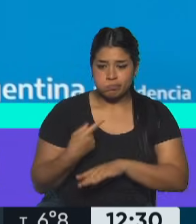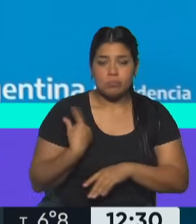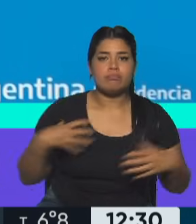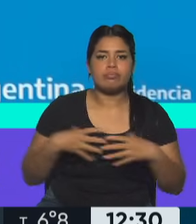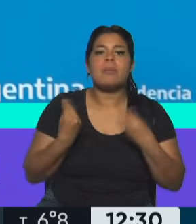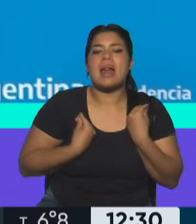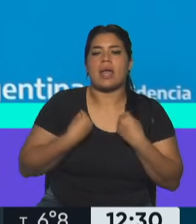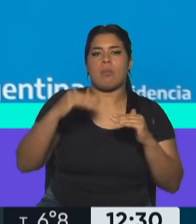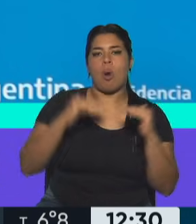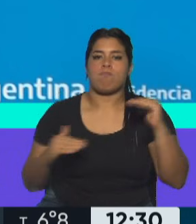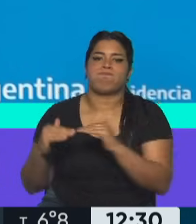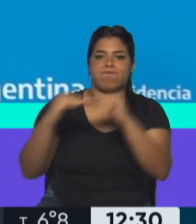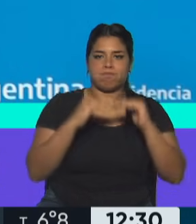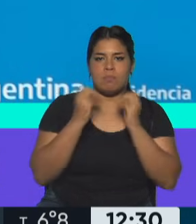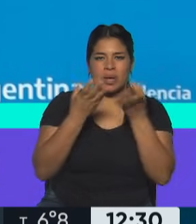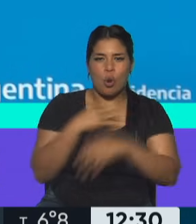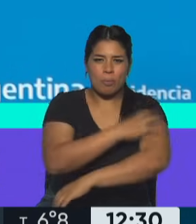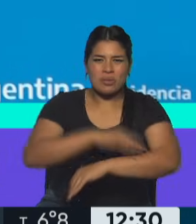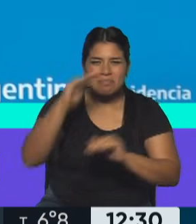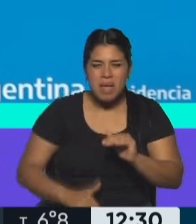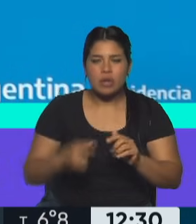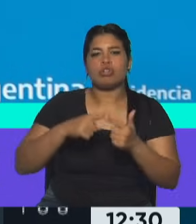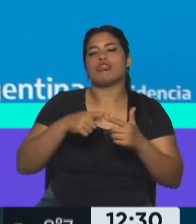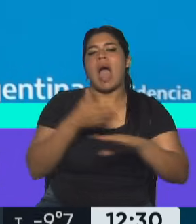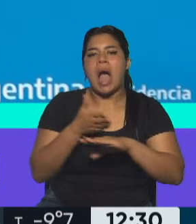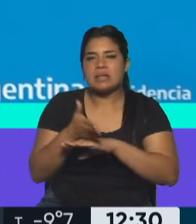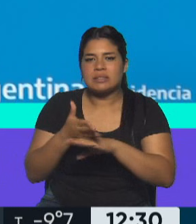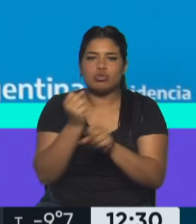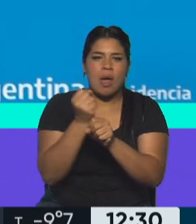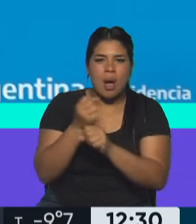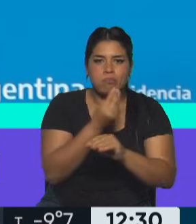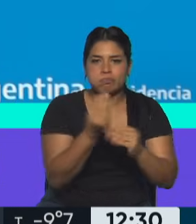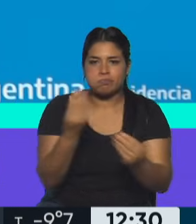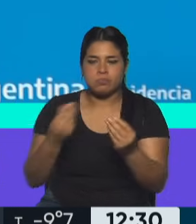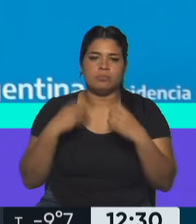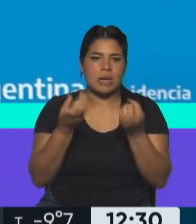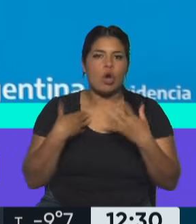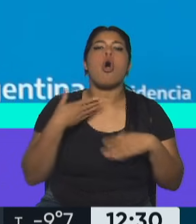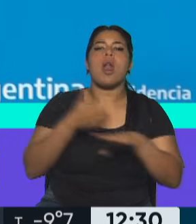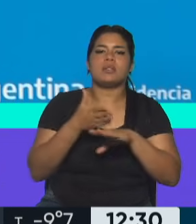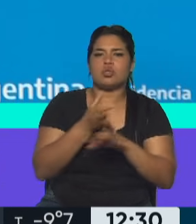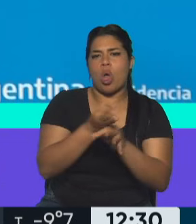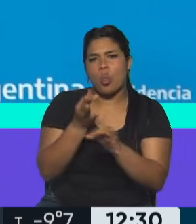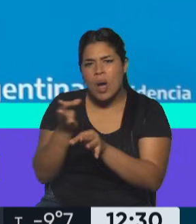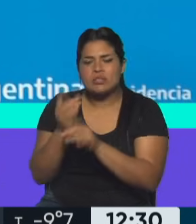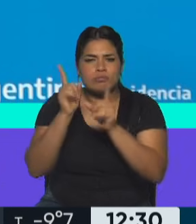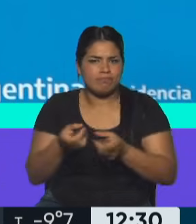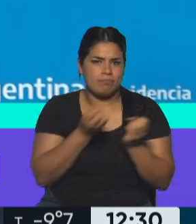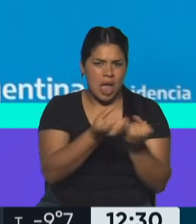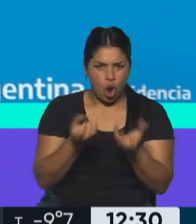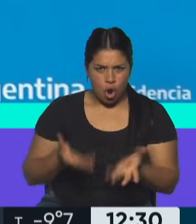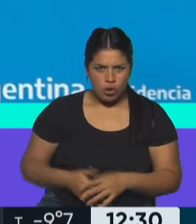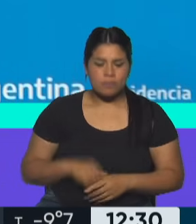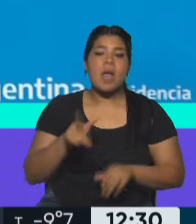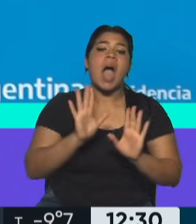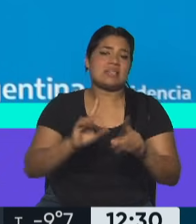en este país, para que haya menos pobreza, para que se pueda acceder a los trabajos, para que se pueda acceder a la educación, y entonces en ese sentido se llevan